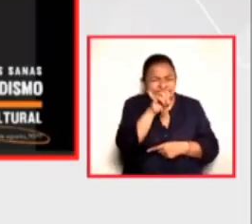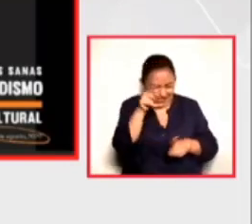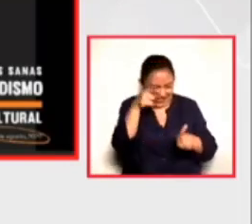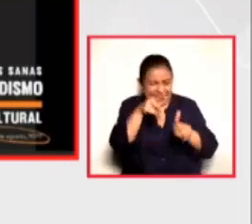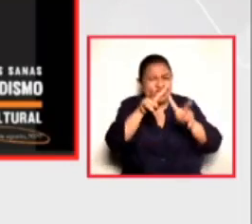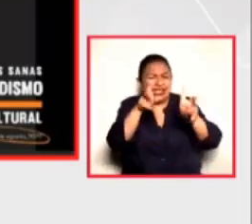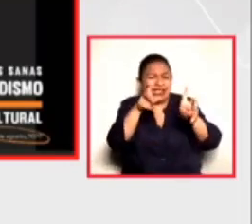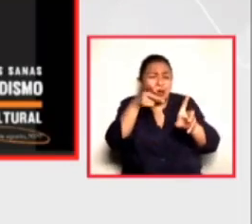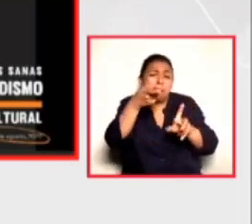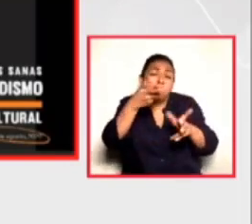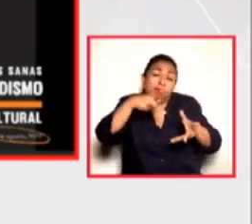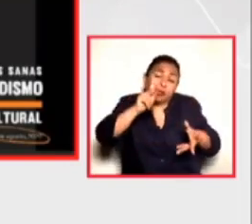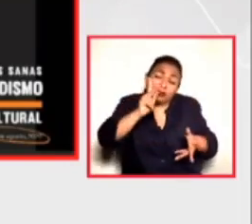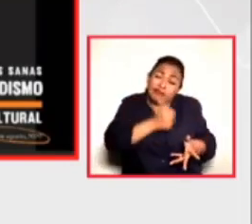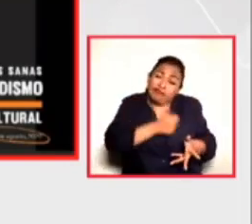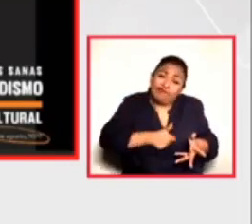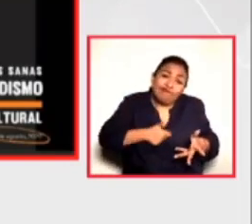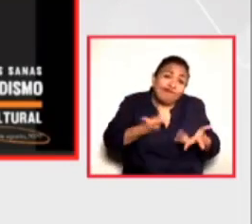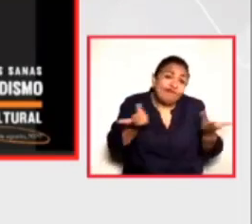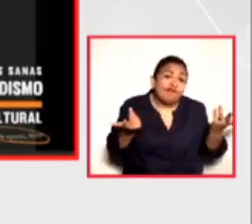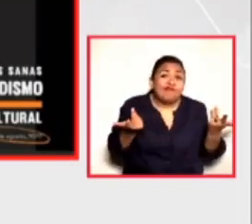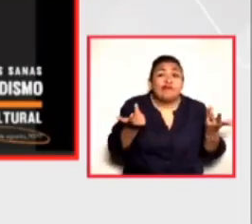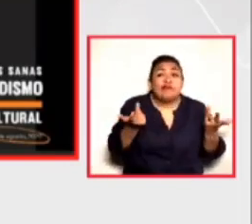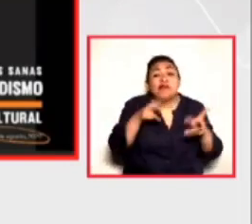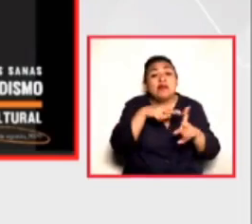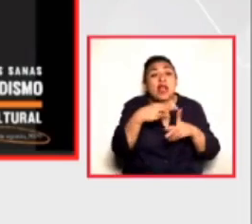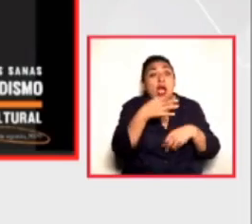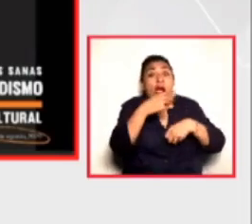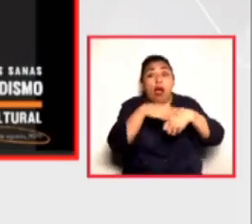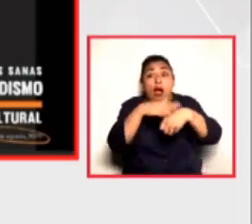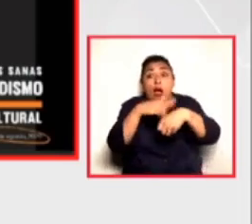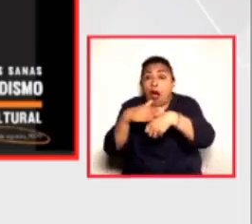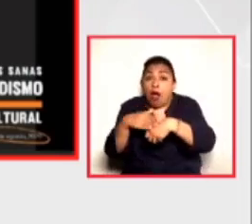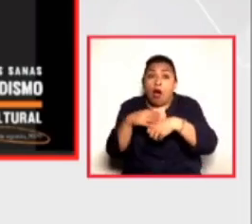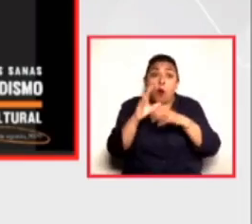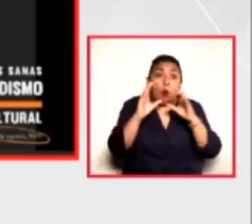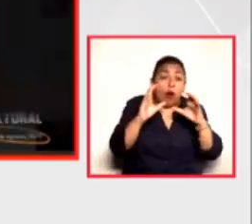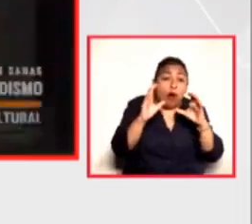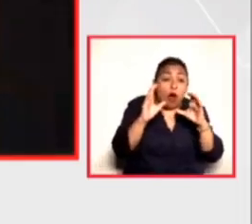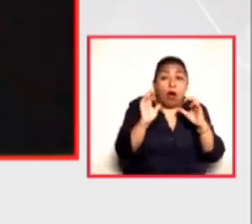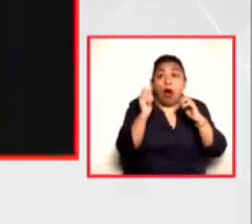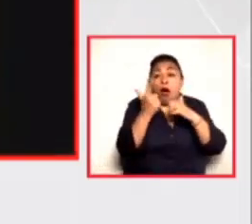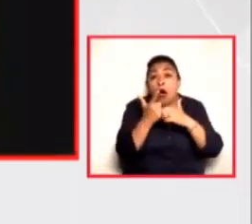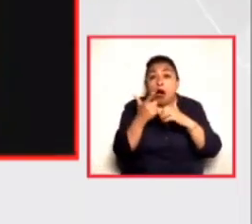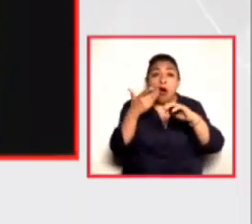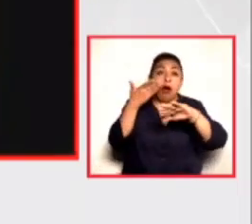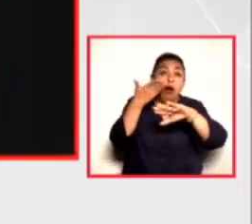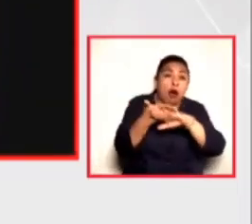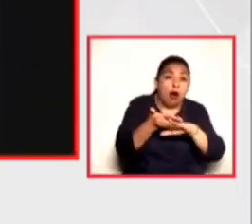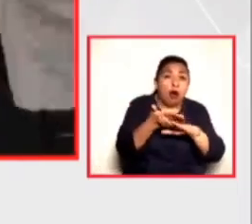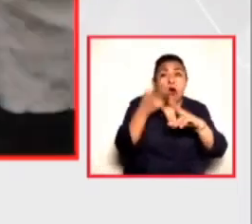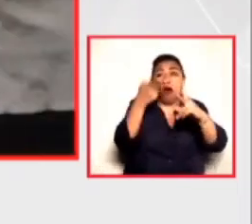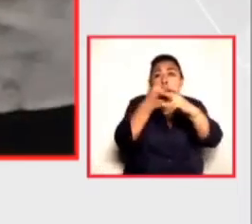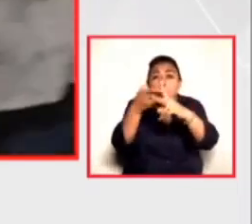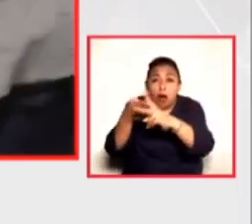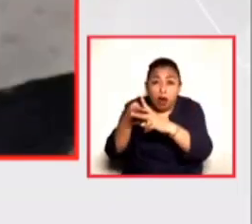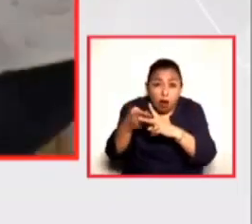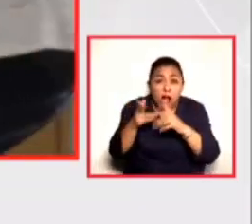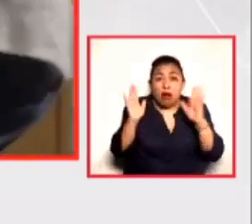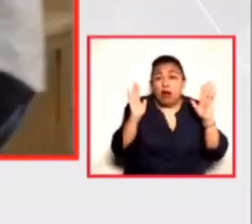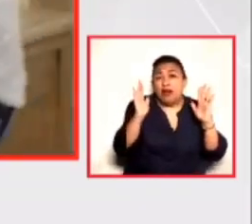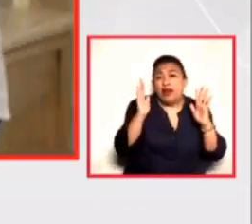desafortunadamente lo hacen desde la nota roja, principalmente cuando hay ataques violentos o masacre, todo desde el